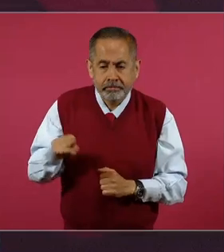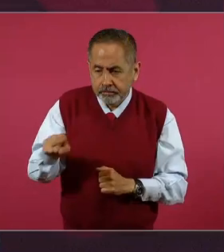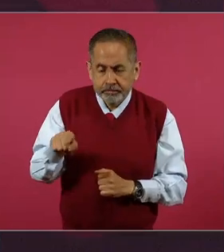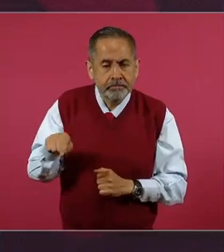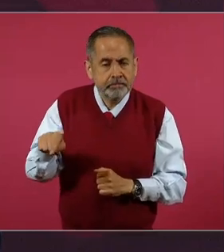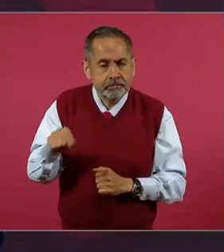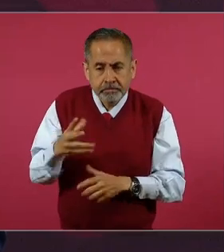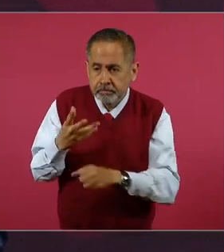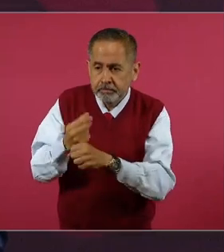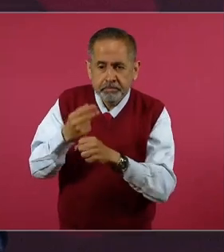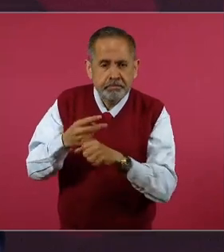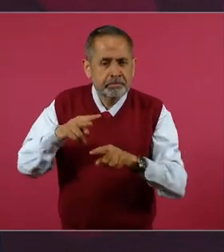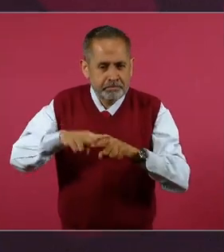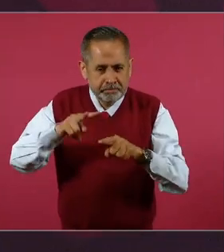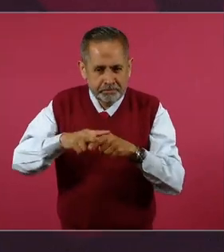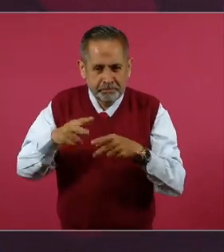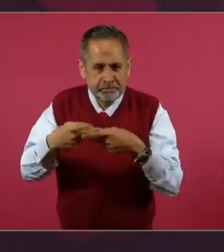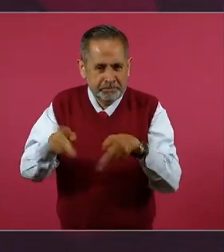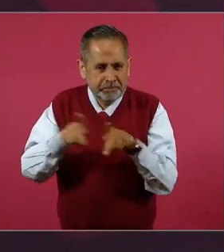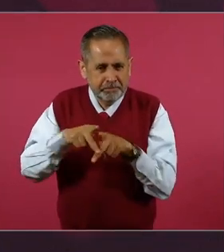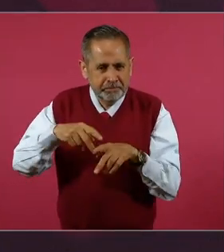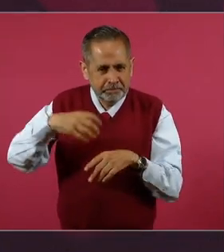arreglar la plaza, y todos.